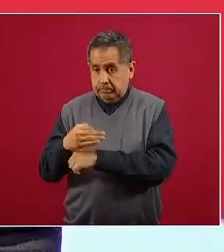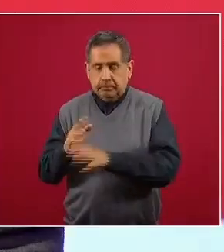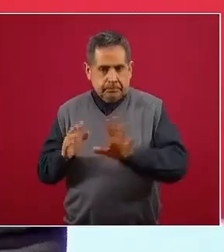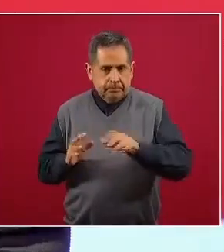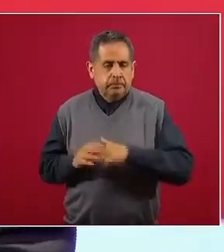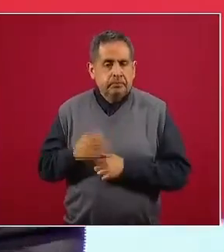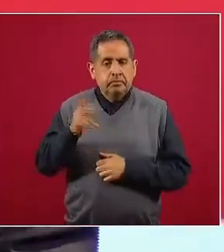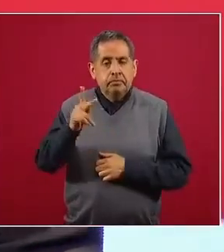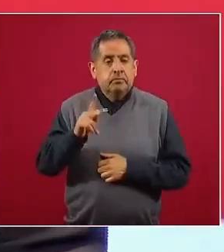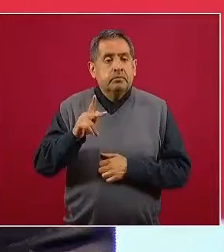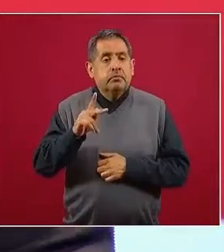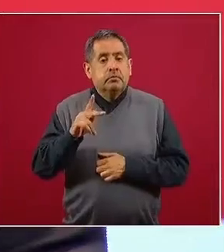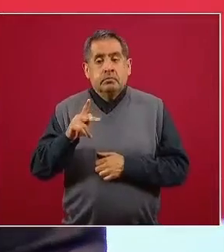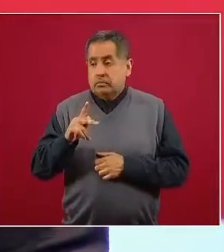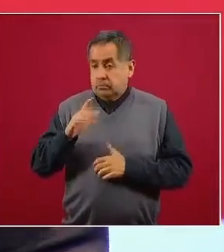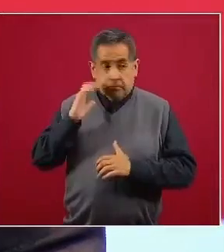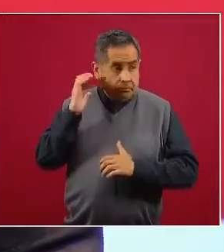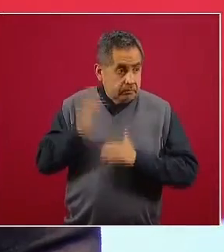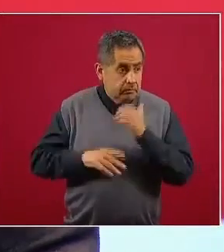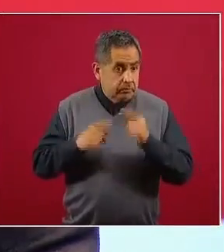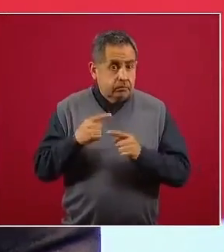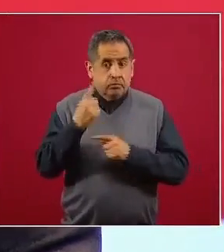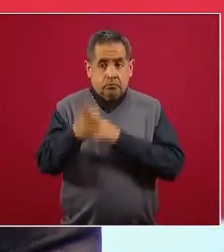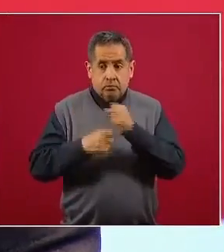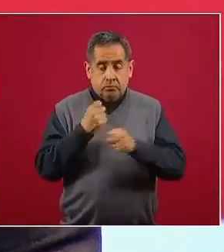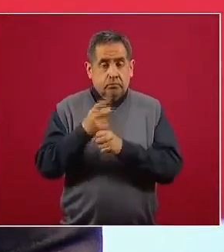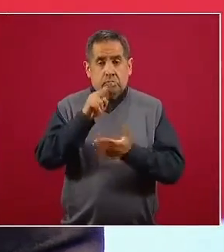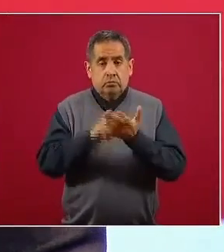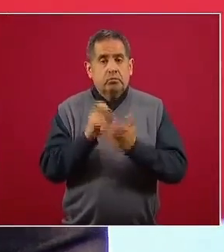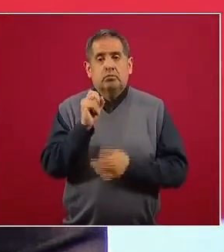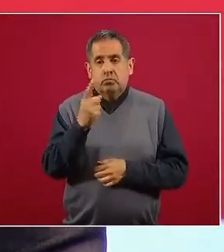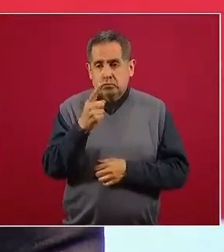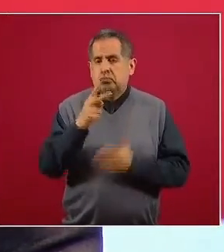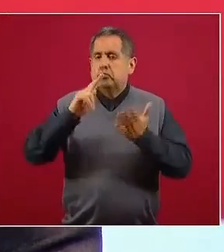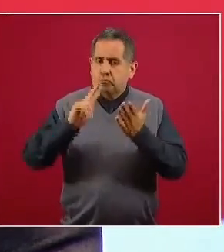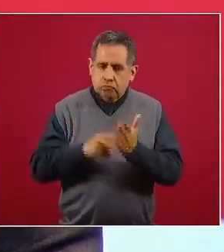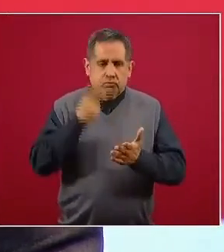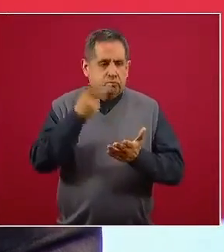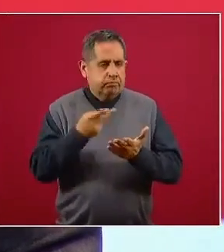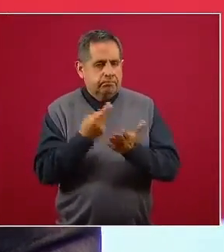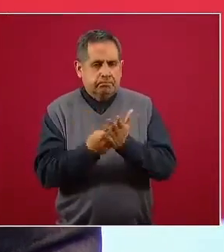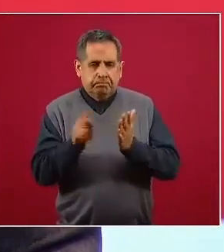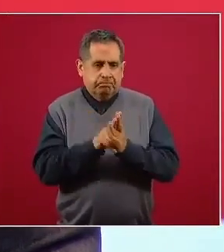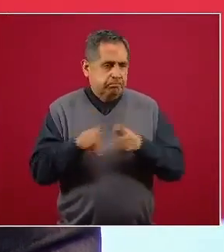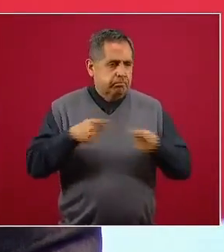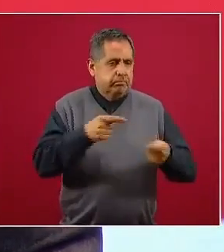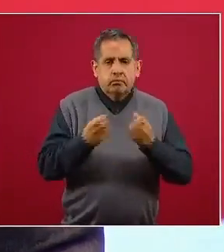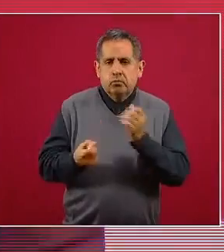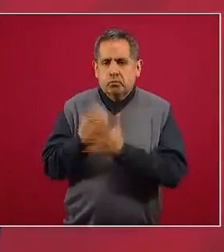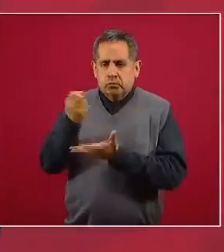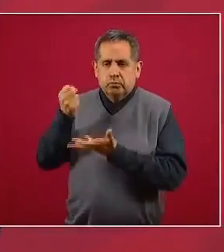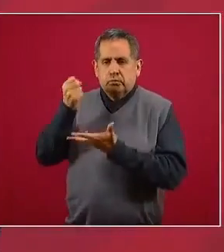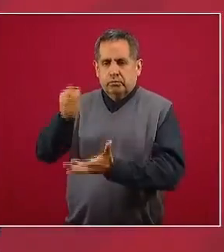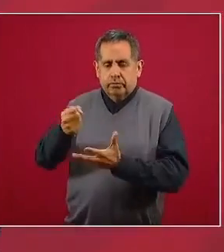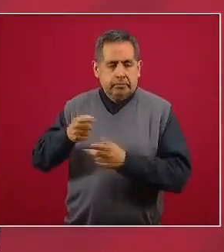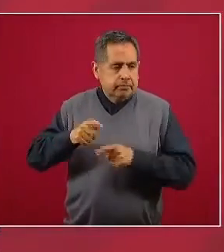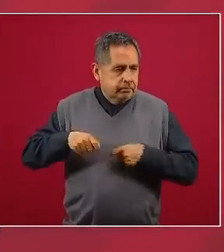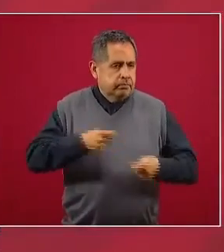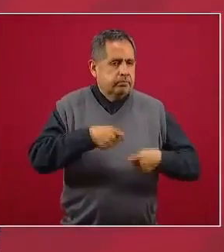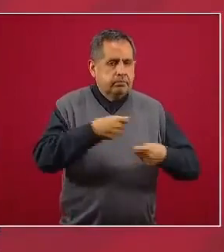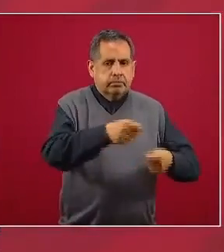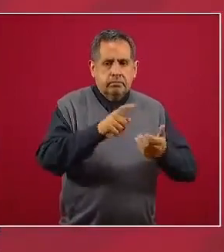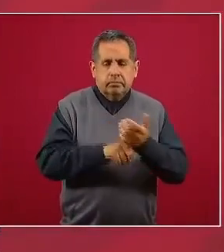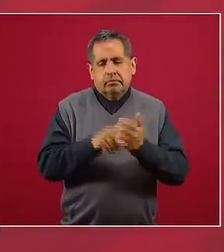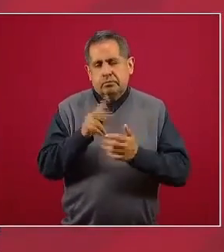temporales, pero que se reactivará el próximo año, en 2021, con el nuevo paquete fiscal, con el nuevo presupuesto de